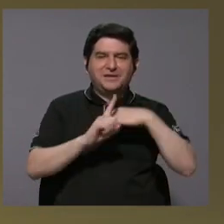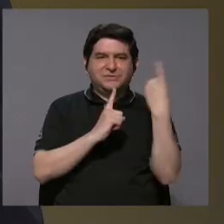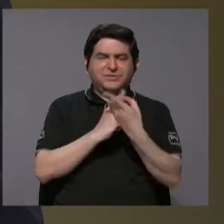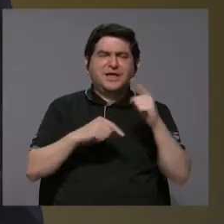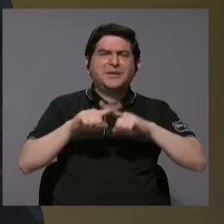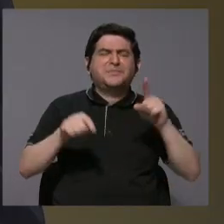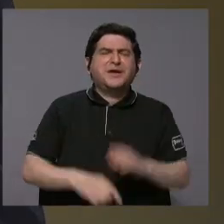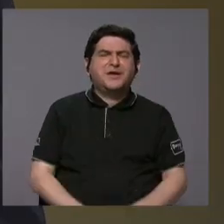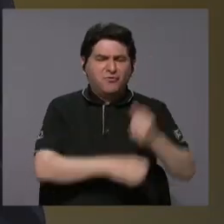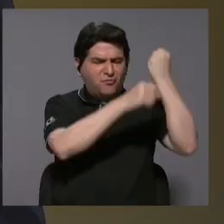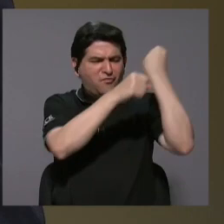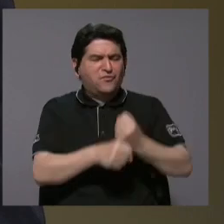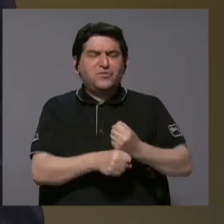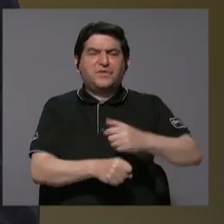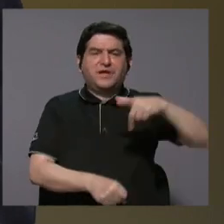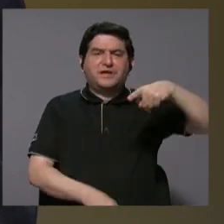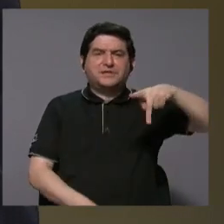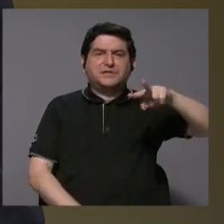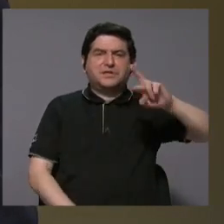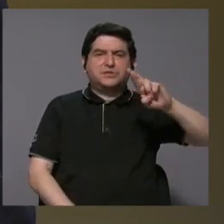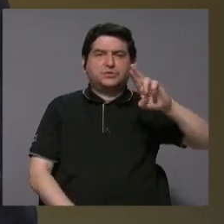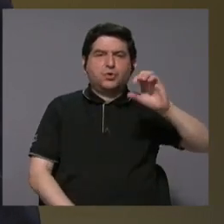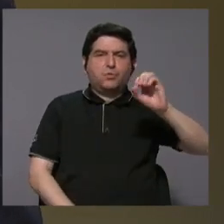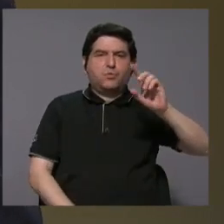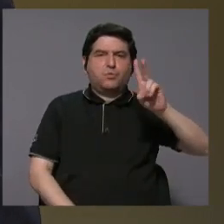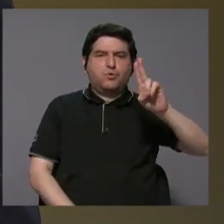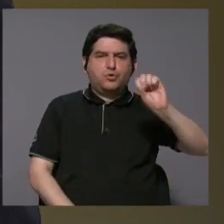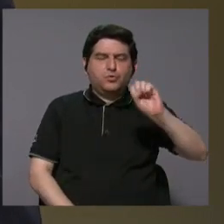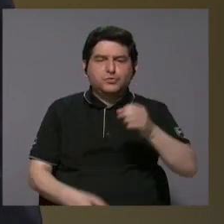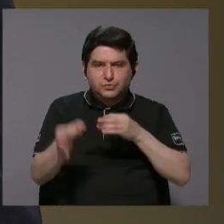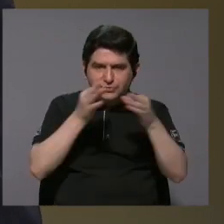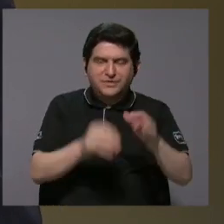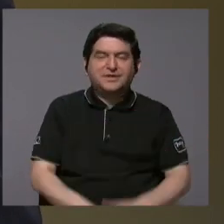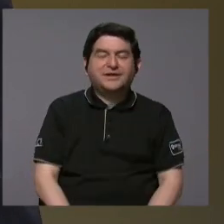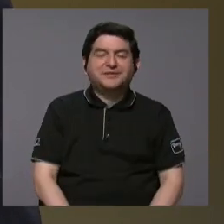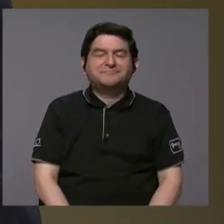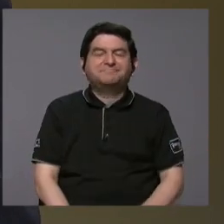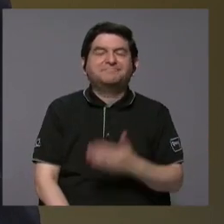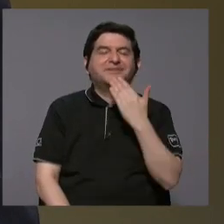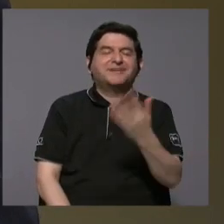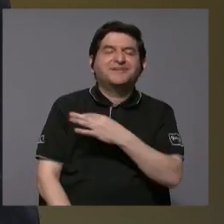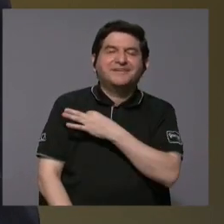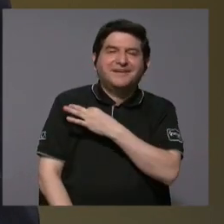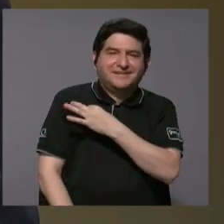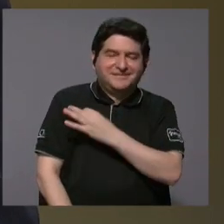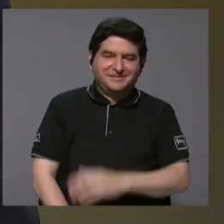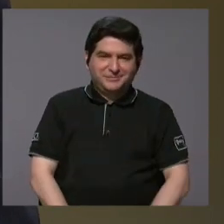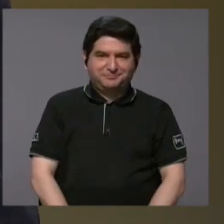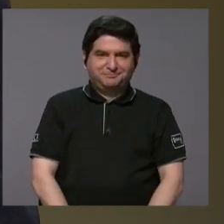Produce. Bueno, muchas gracias por la invitación. En realidad,